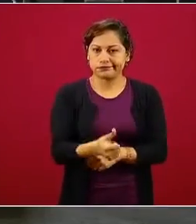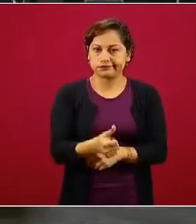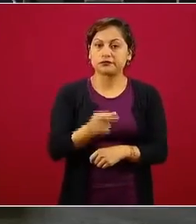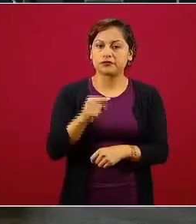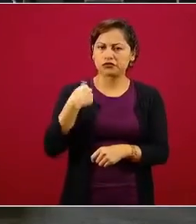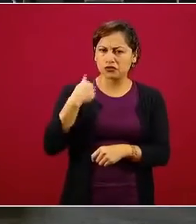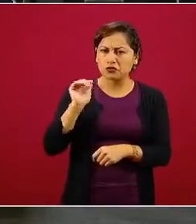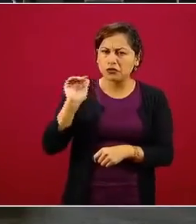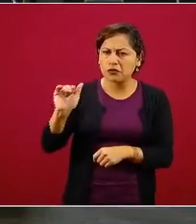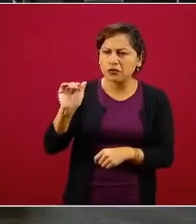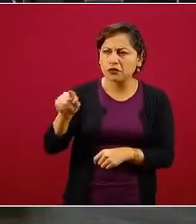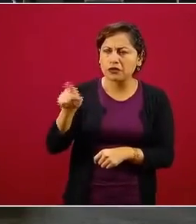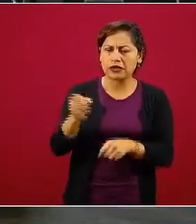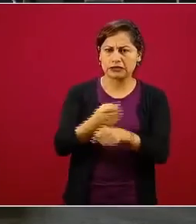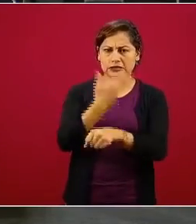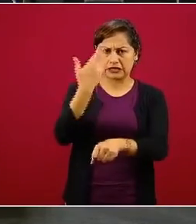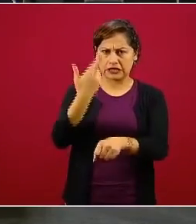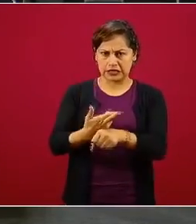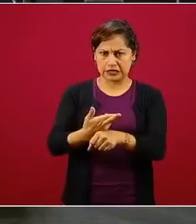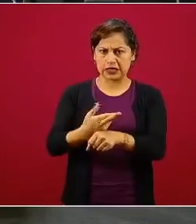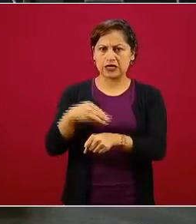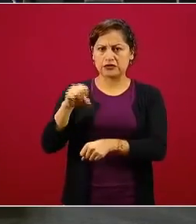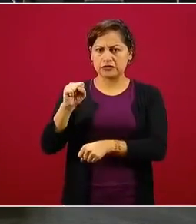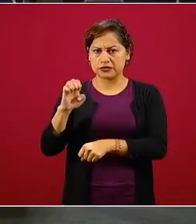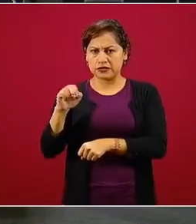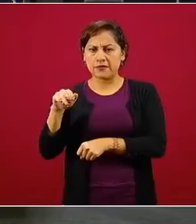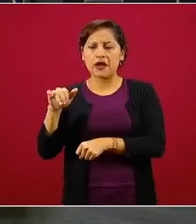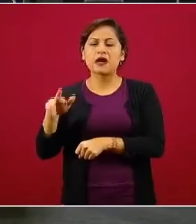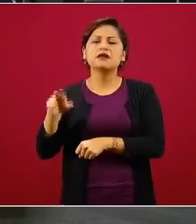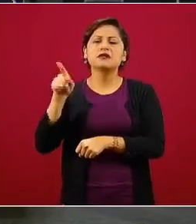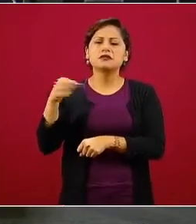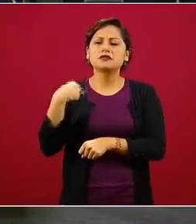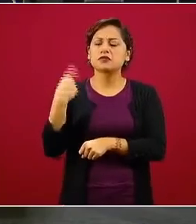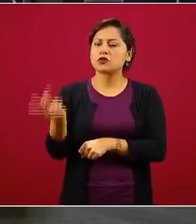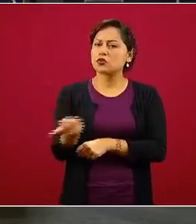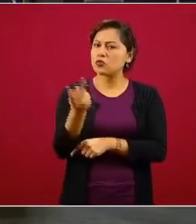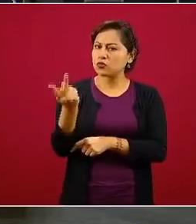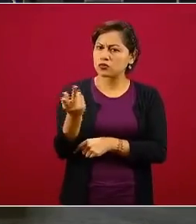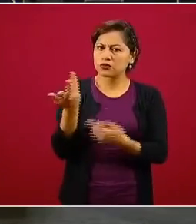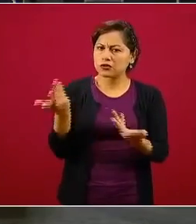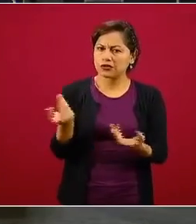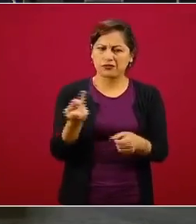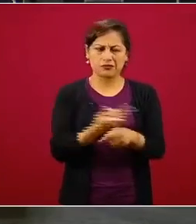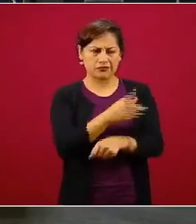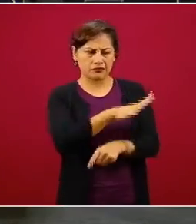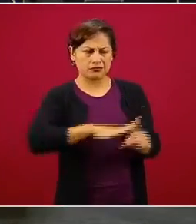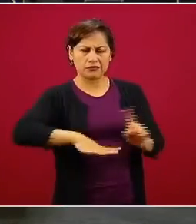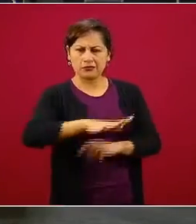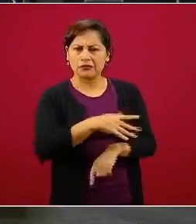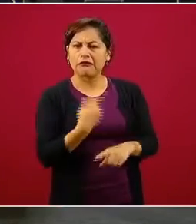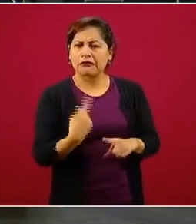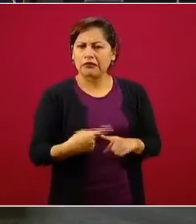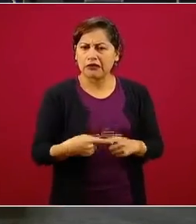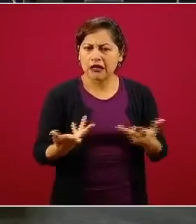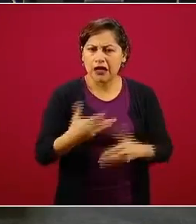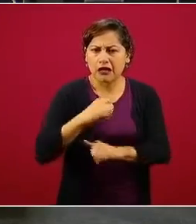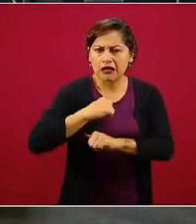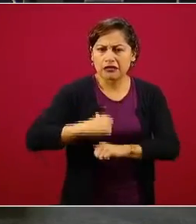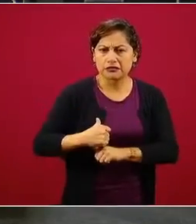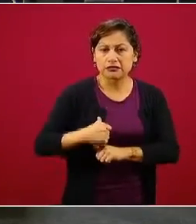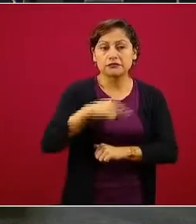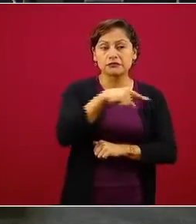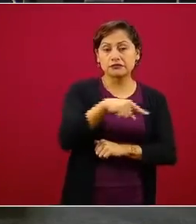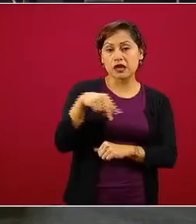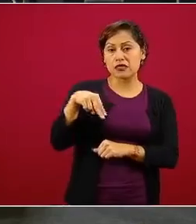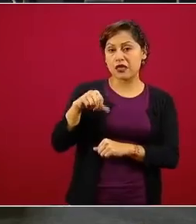parte, pero faltaba la otra parte, en este caso de los navieros. Los navieros no lo hacen, pero